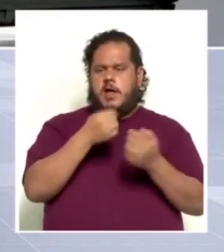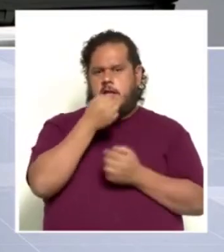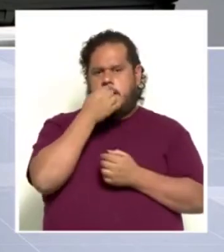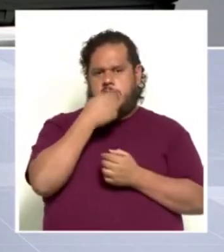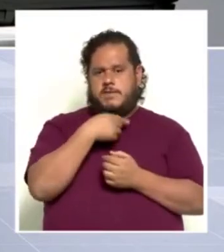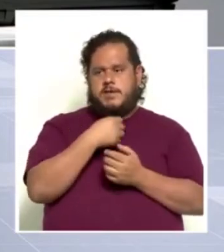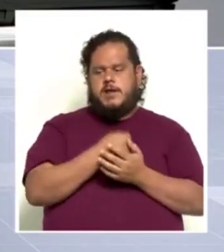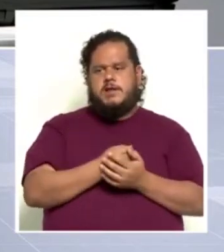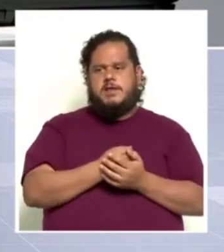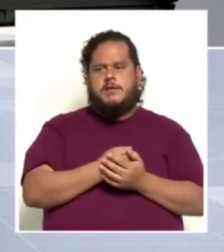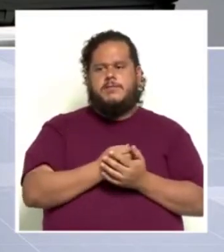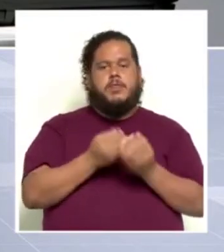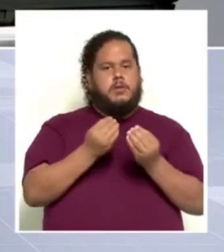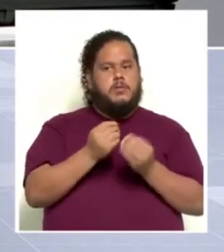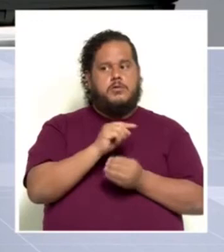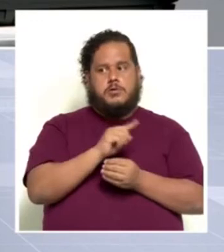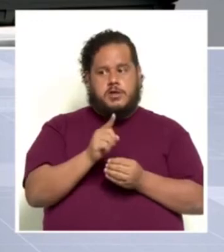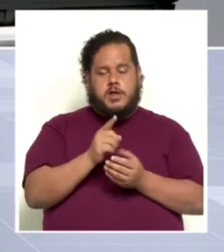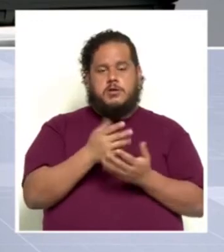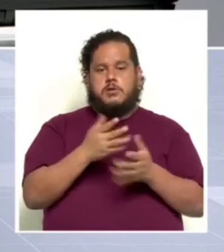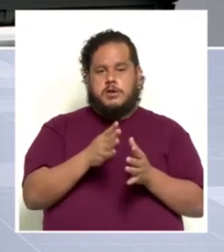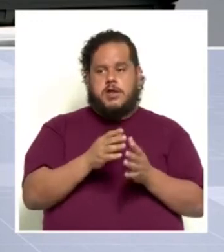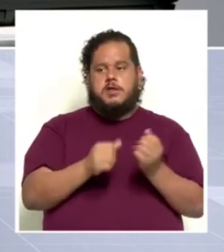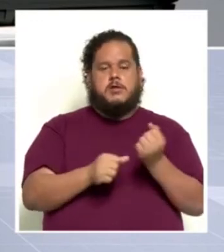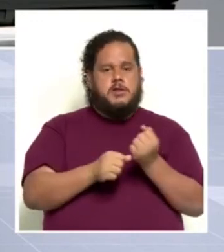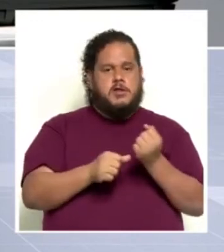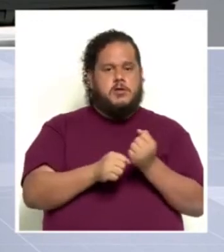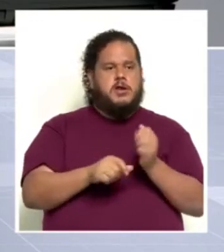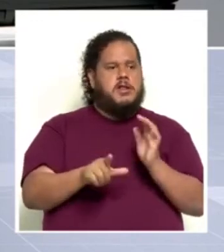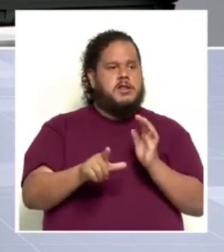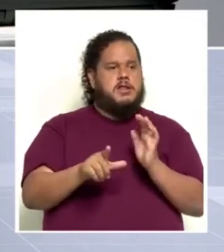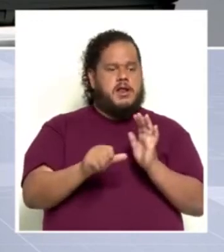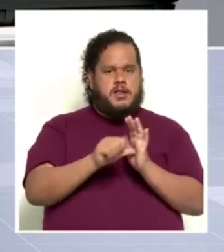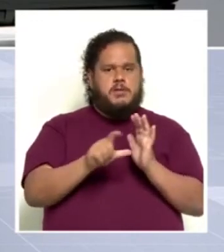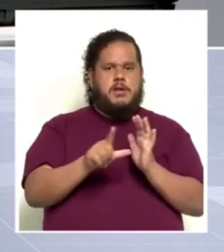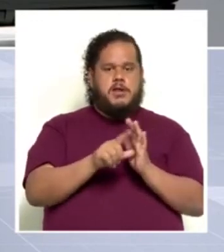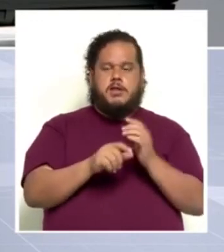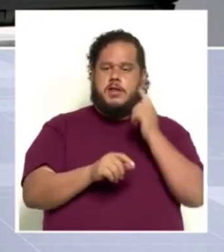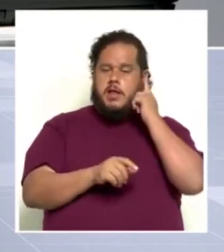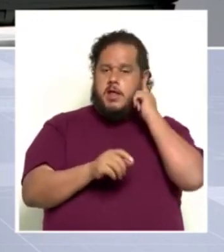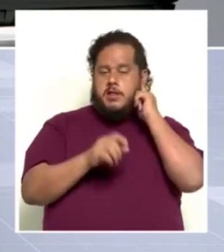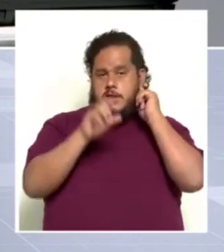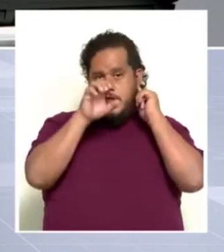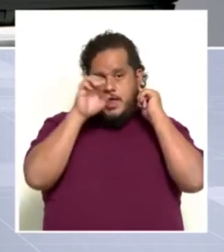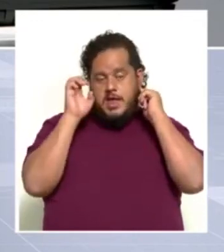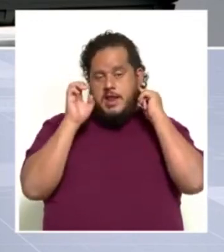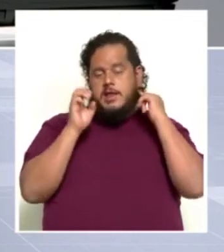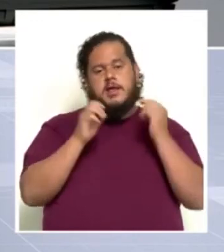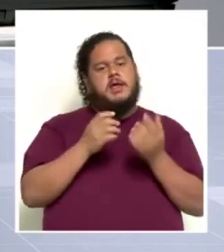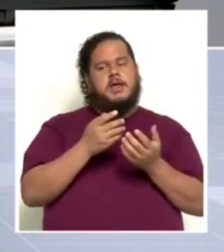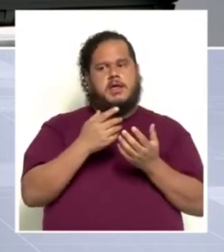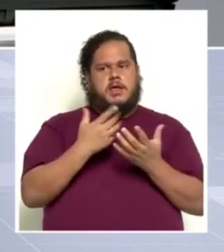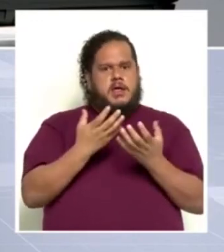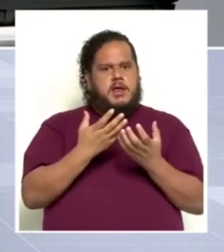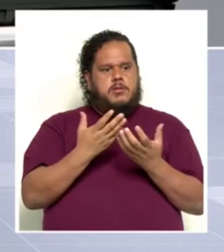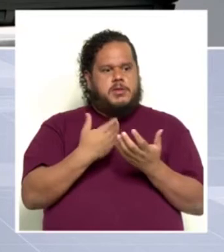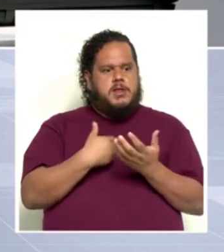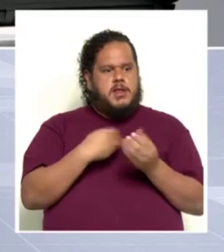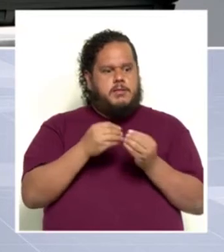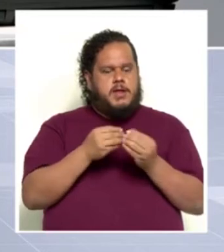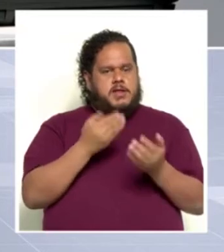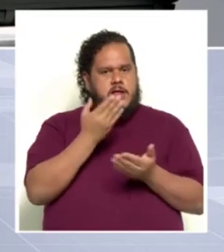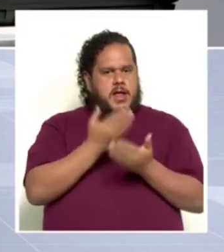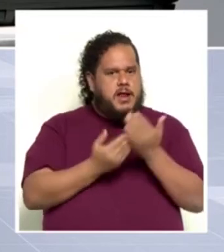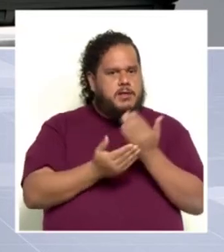María Villalta. Varios de ellos han sido asesores legislativos de él, y uno esperaría que lo tengamos más a la mano